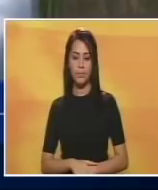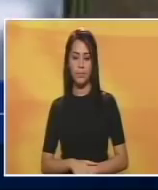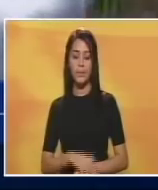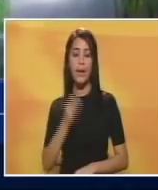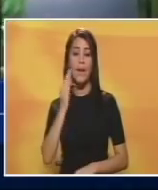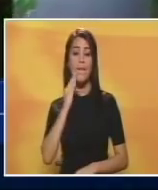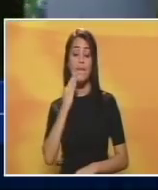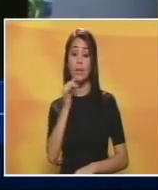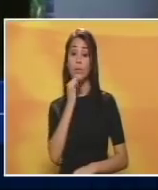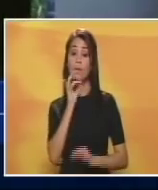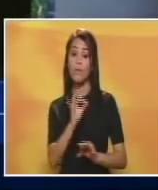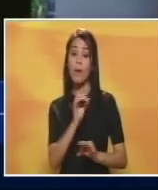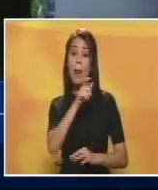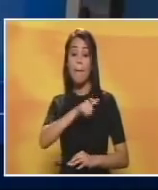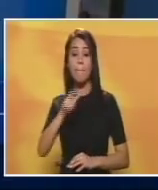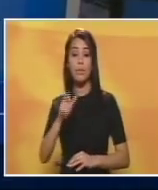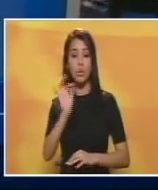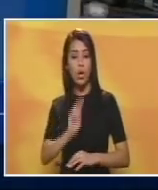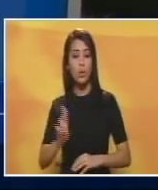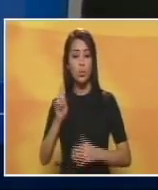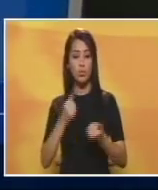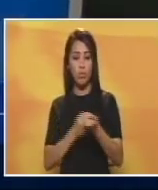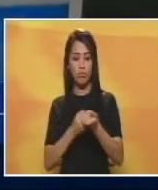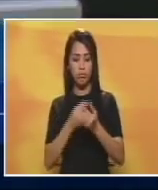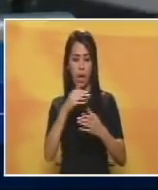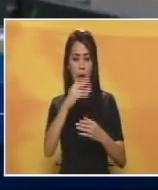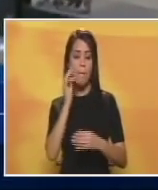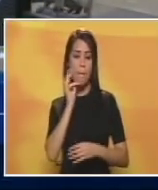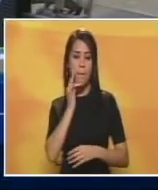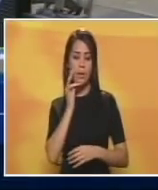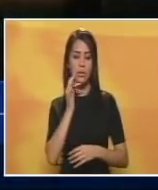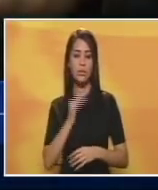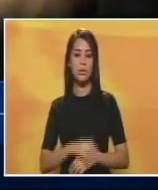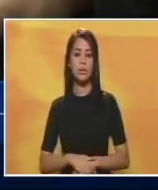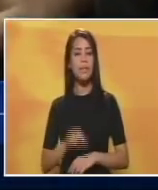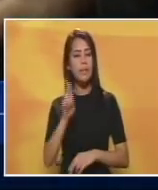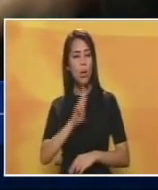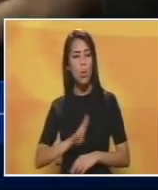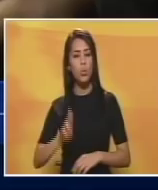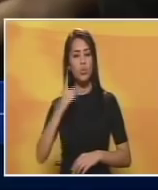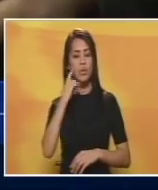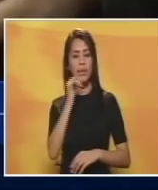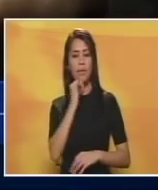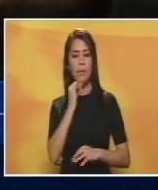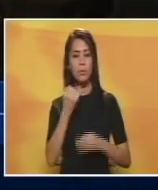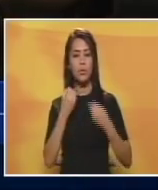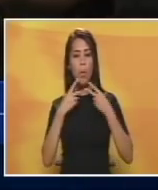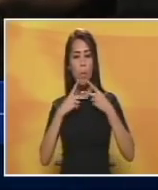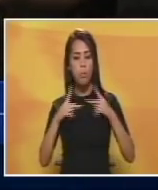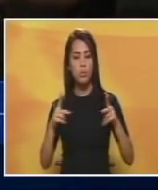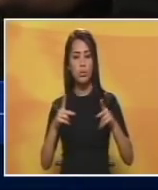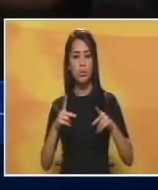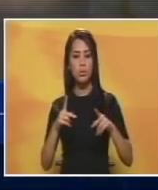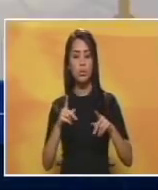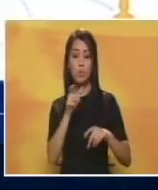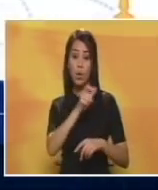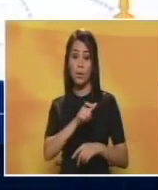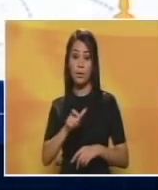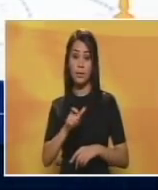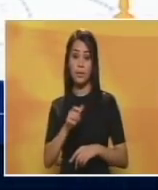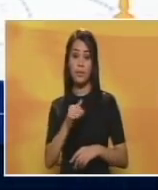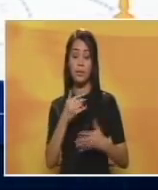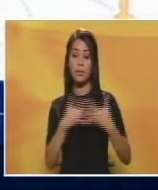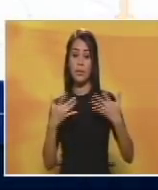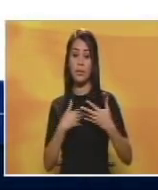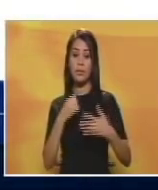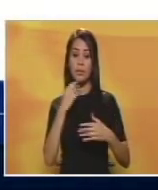Facebook notificará a sus usuarios a partir de este lunes qué aplicaciones utilizan y qué información han compartido con estas. Los avisos serán